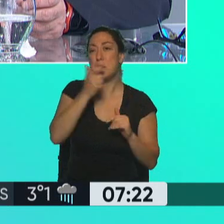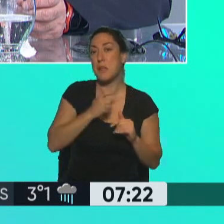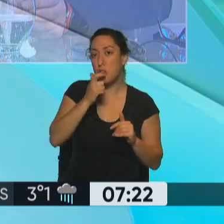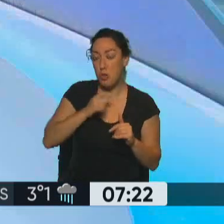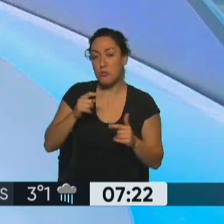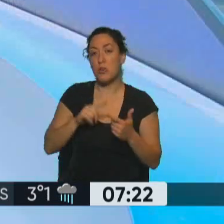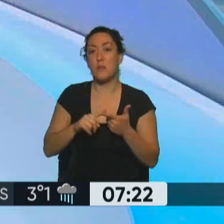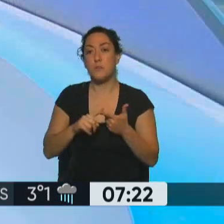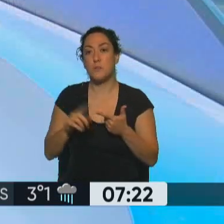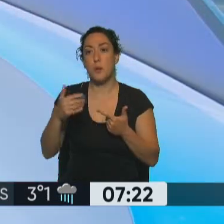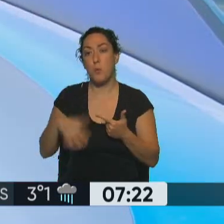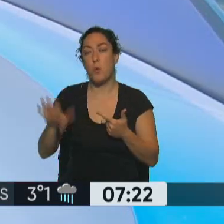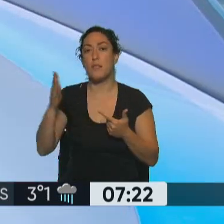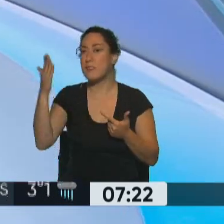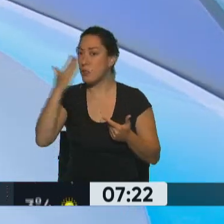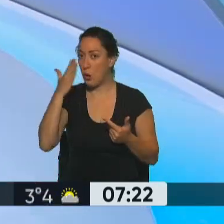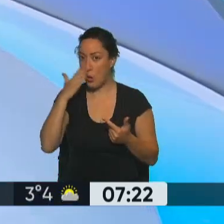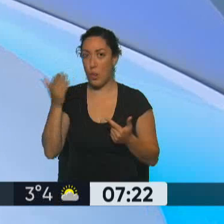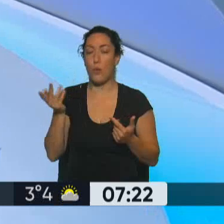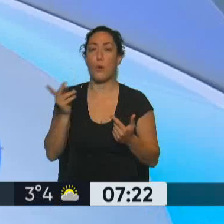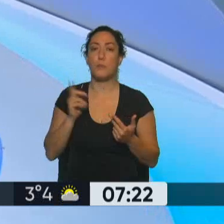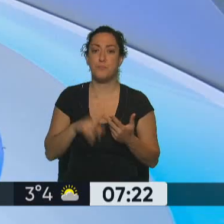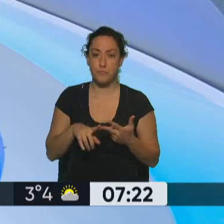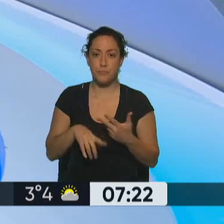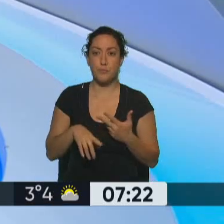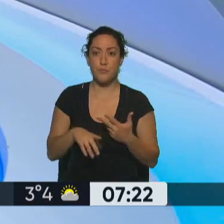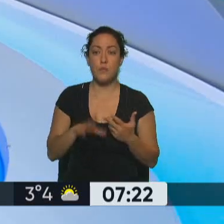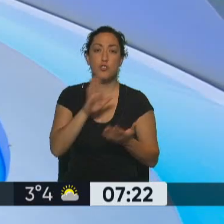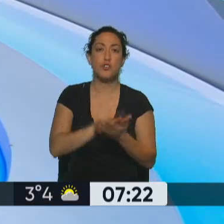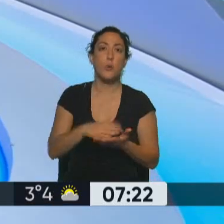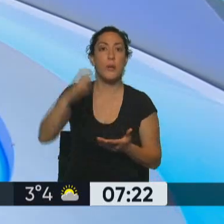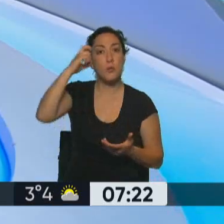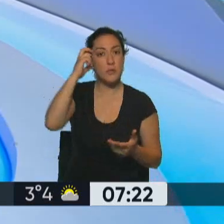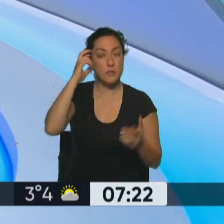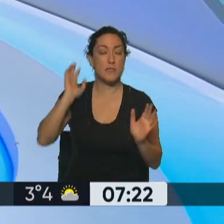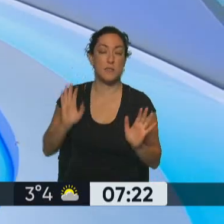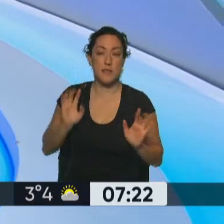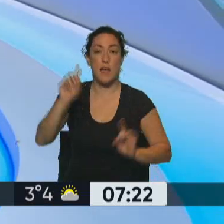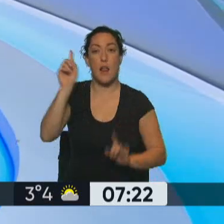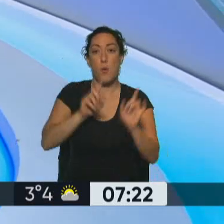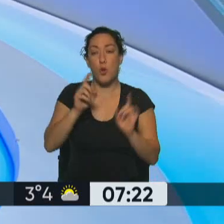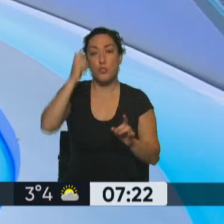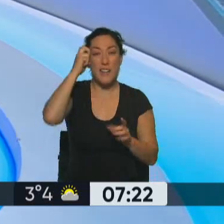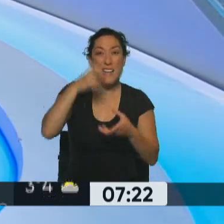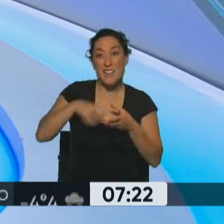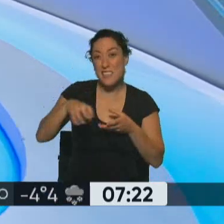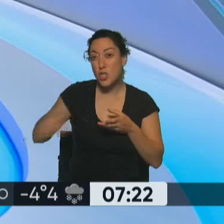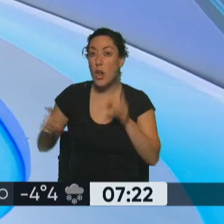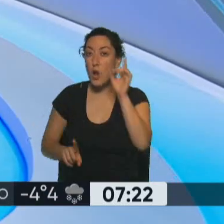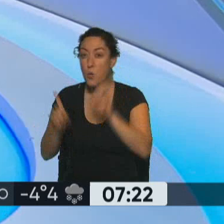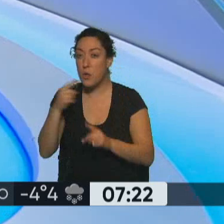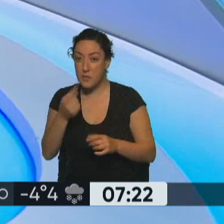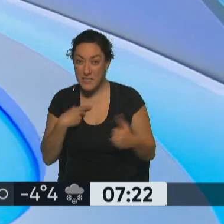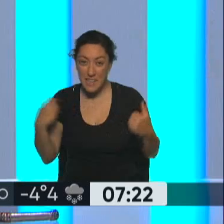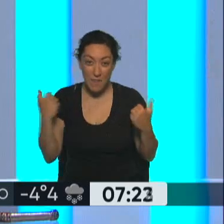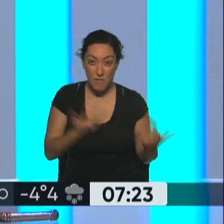los representantes de la provincia de Córdoba. Digo, hablando desde la Unión Cívica Radical, hay sectores del radicalismo que ya anticiparon que de